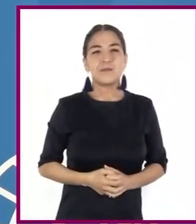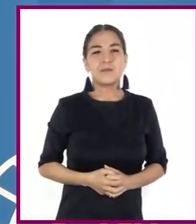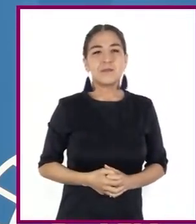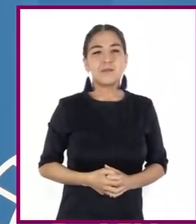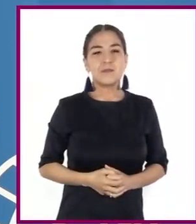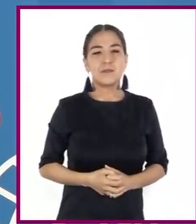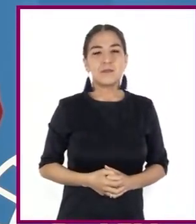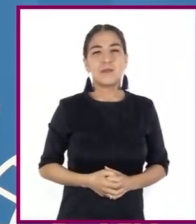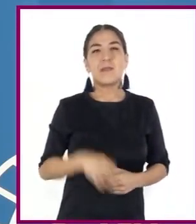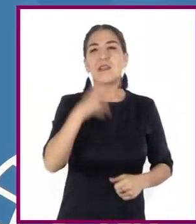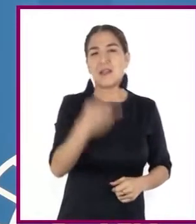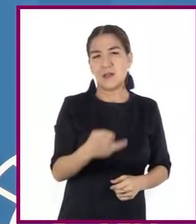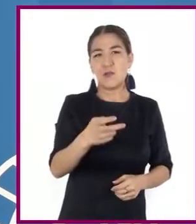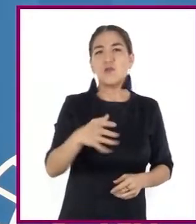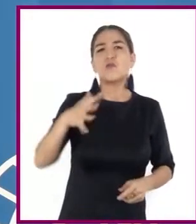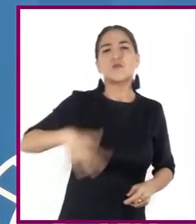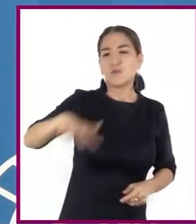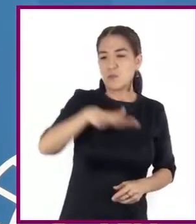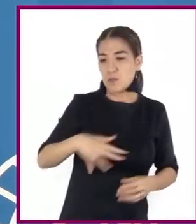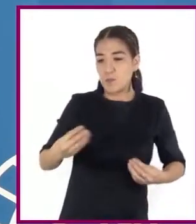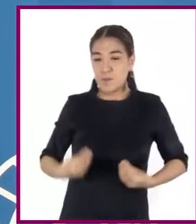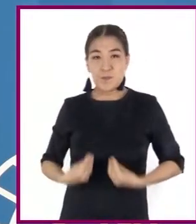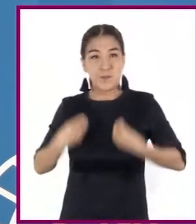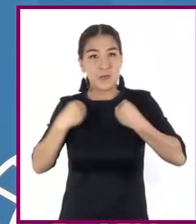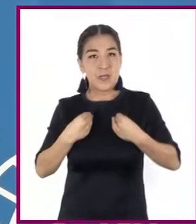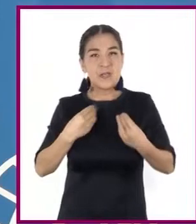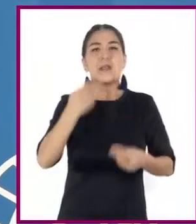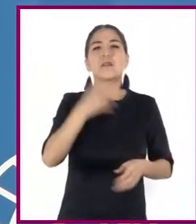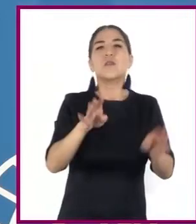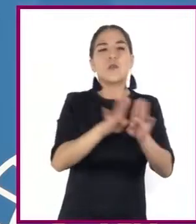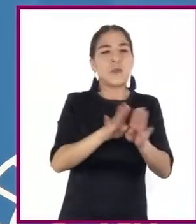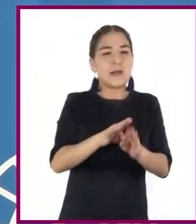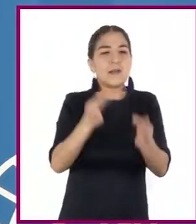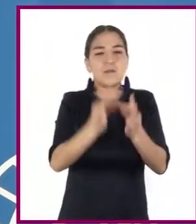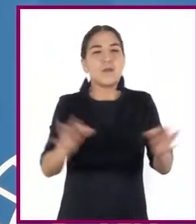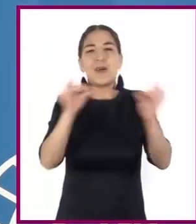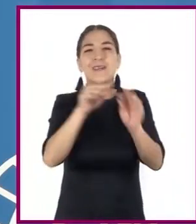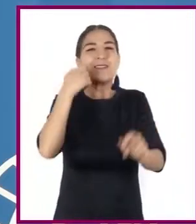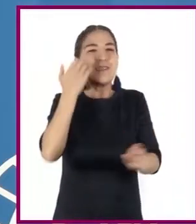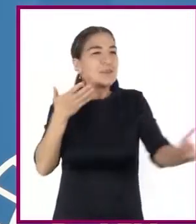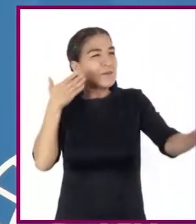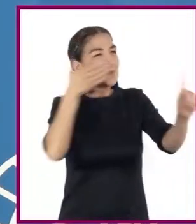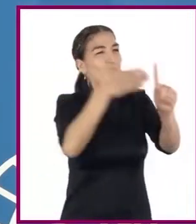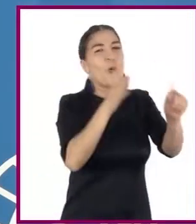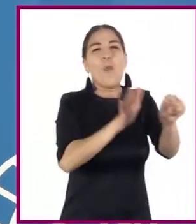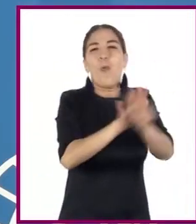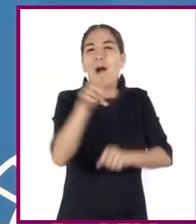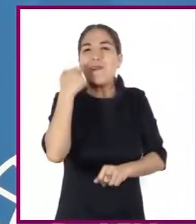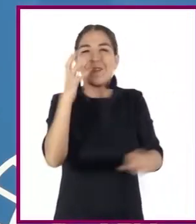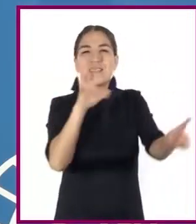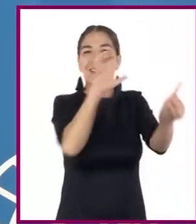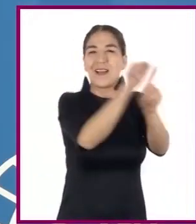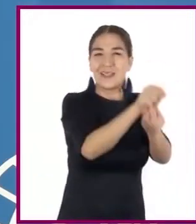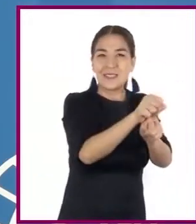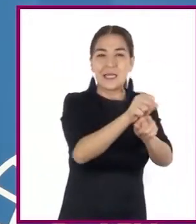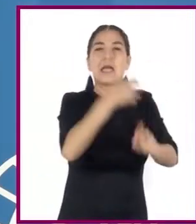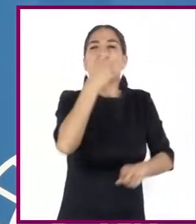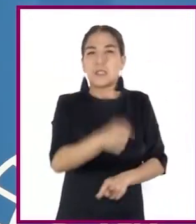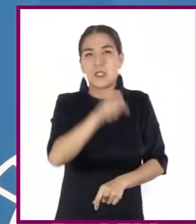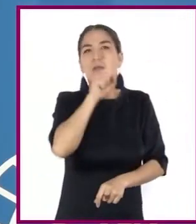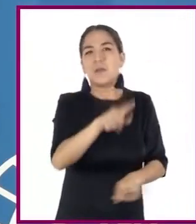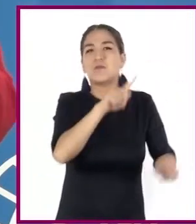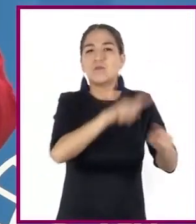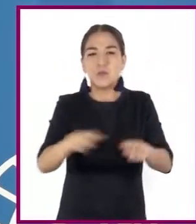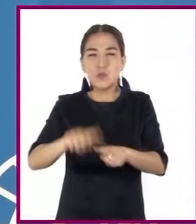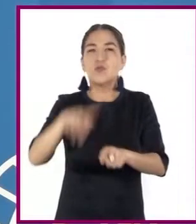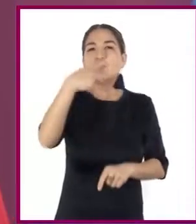Durante nuestra vida influye en las aspiraciones, objetivos y metas que también son rasgos de